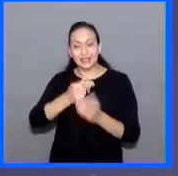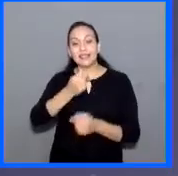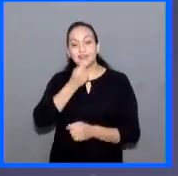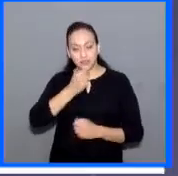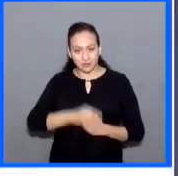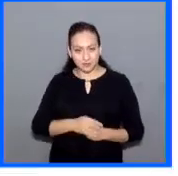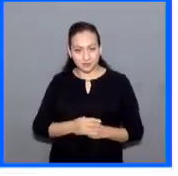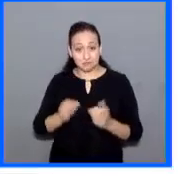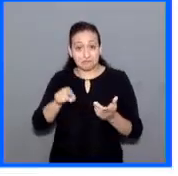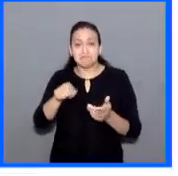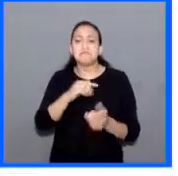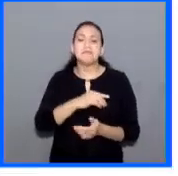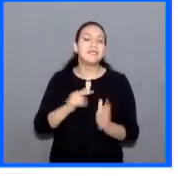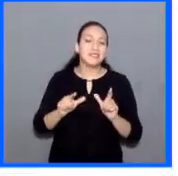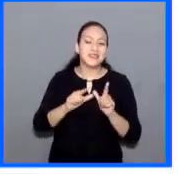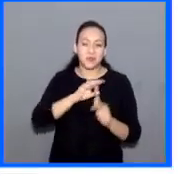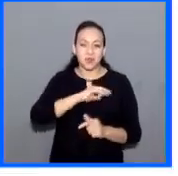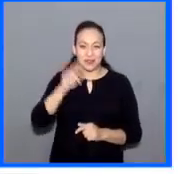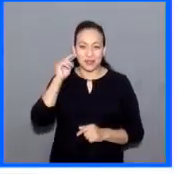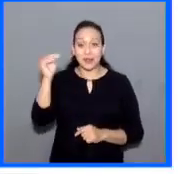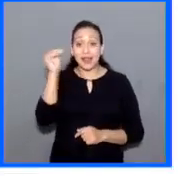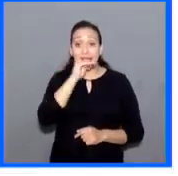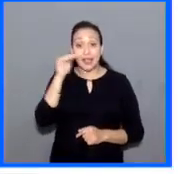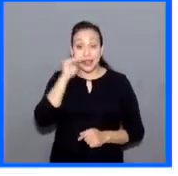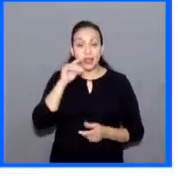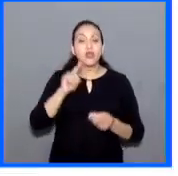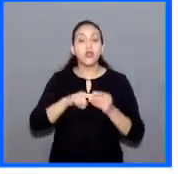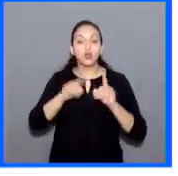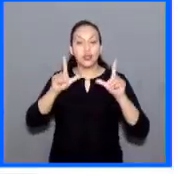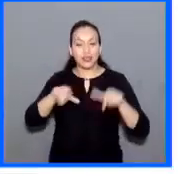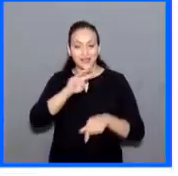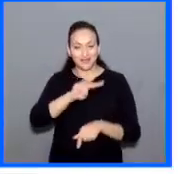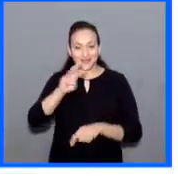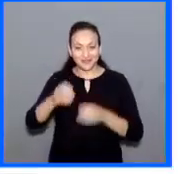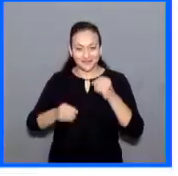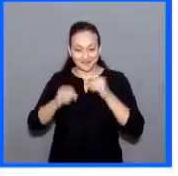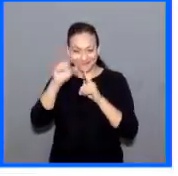disponible para su consulta gratuita en el sitio web de la Suprema Corte de